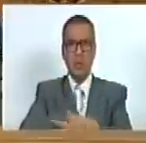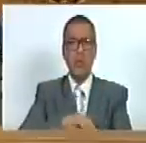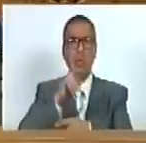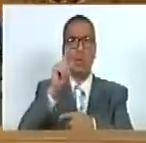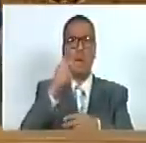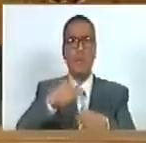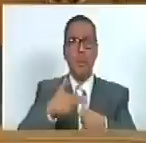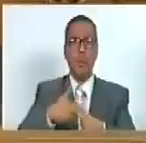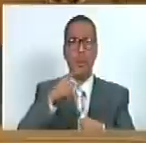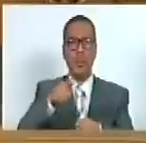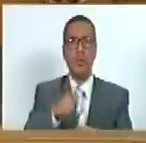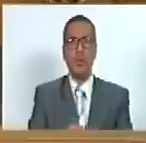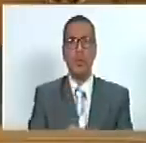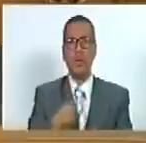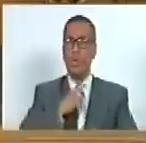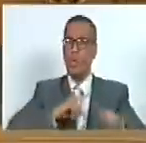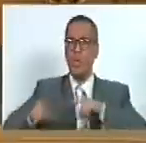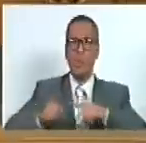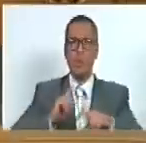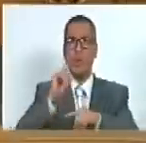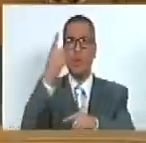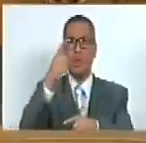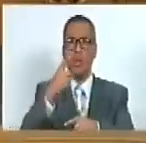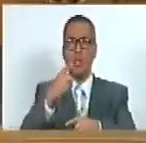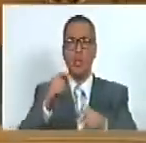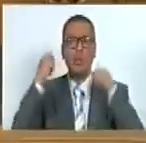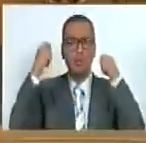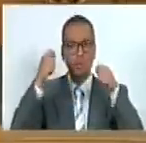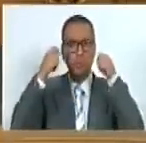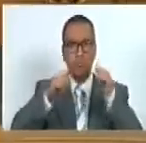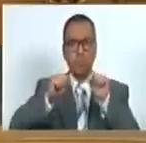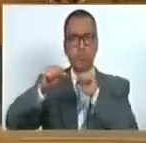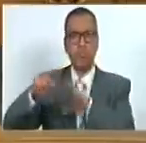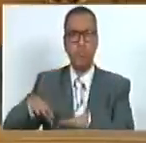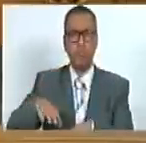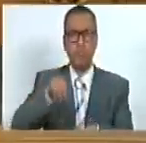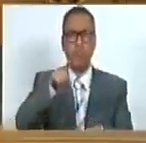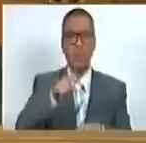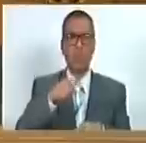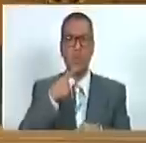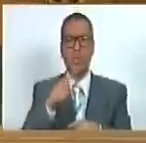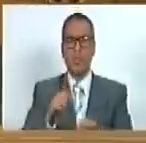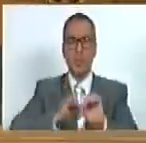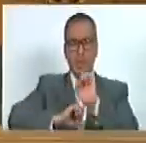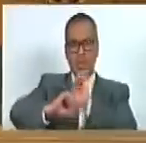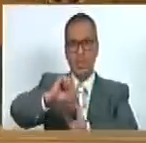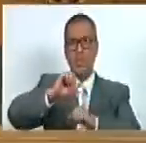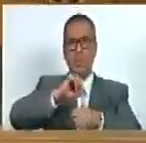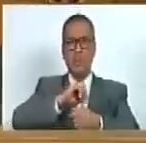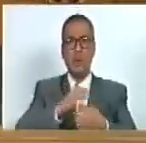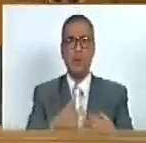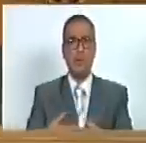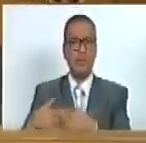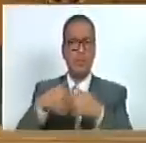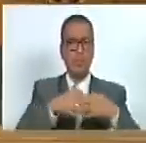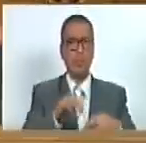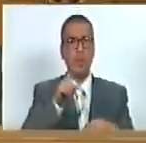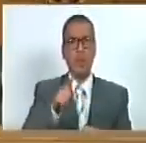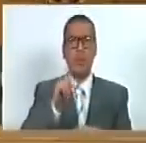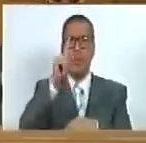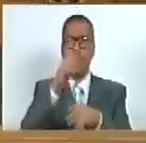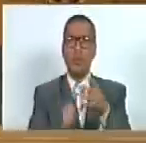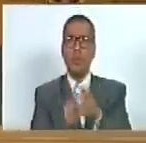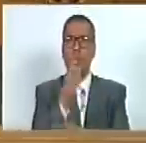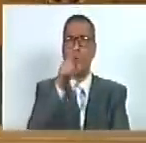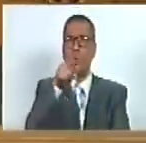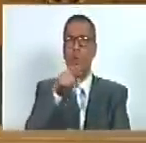sindicato Petróleo Cabima, que dirige la primera gran huelga y antiimperialista. Por cierto, que uno de los fundadores de